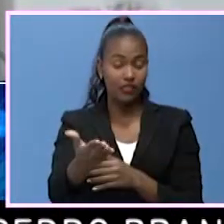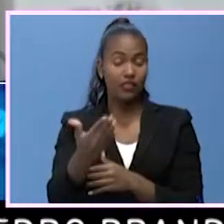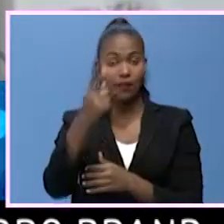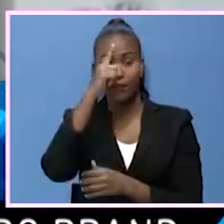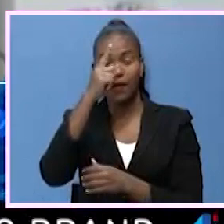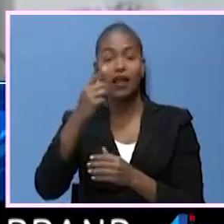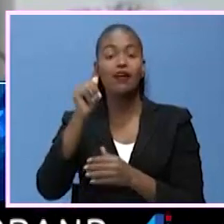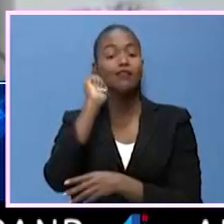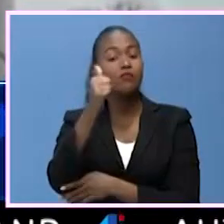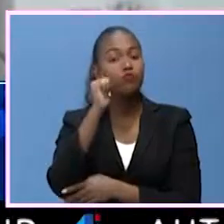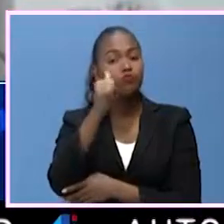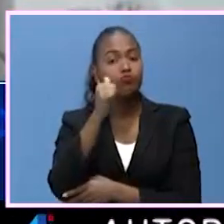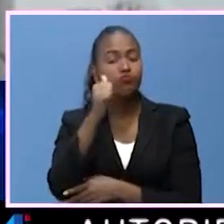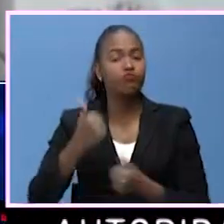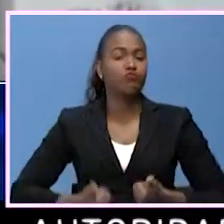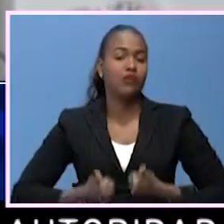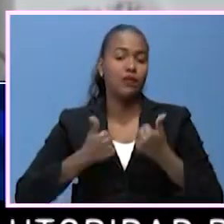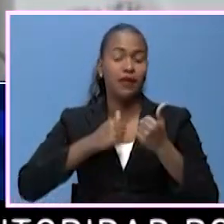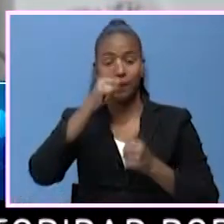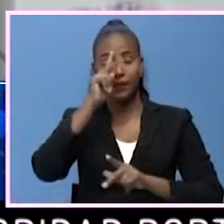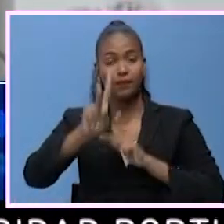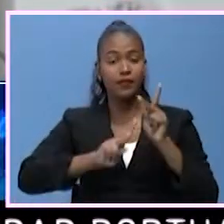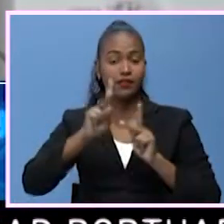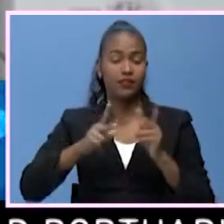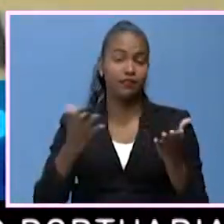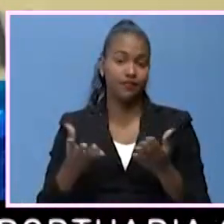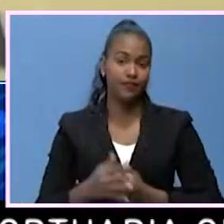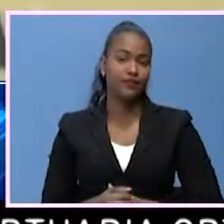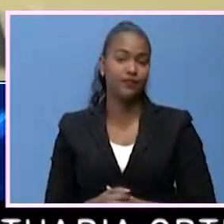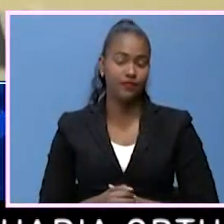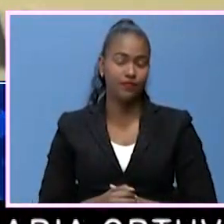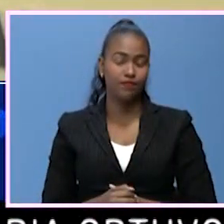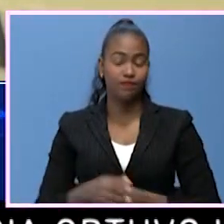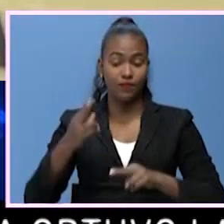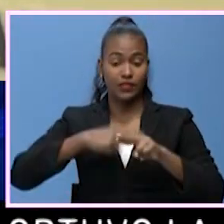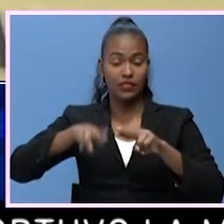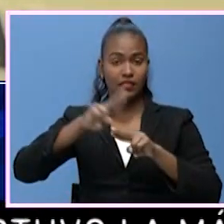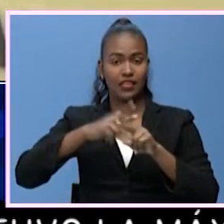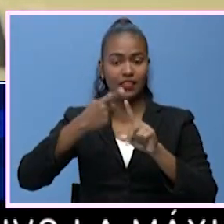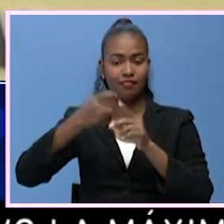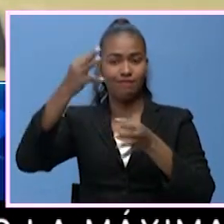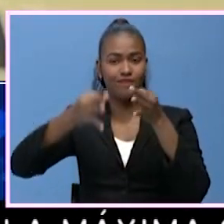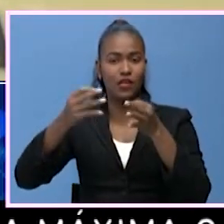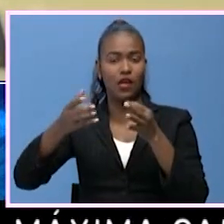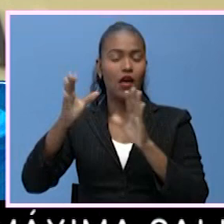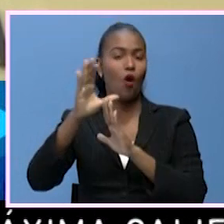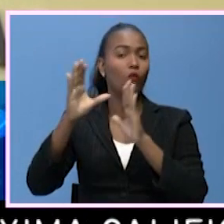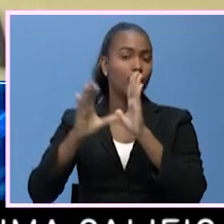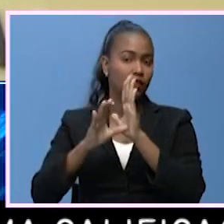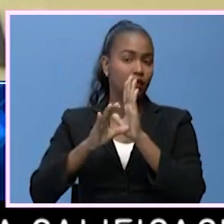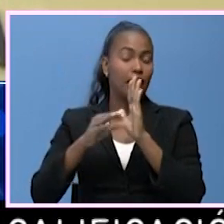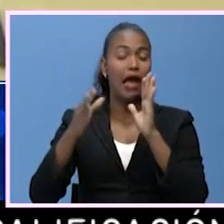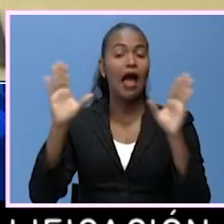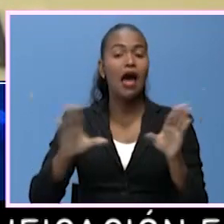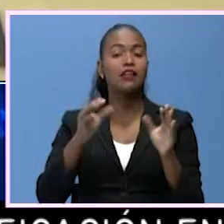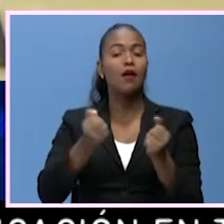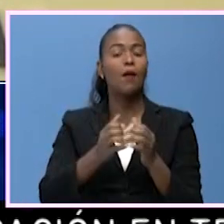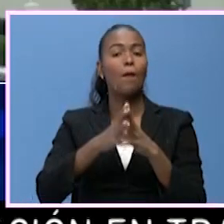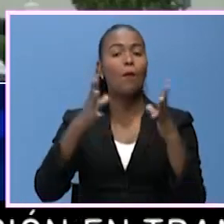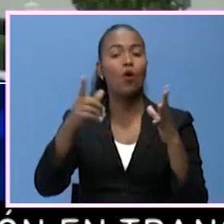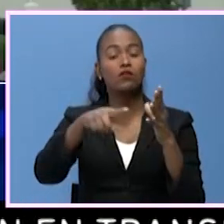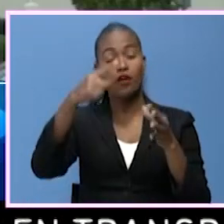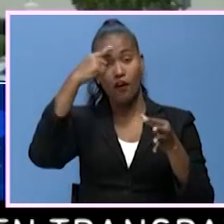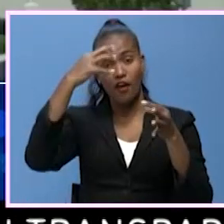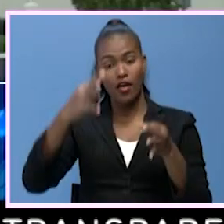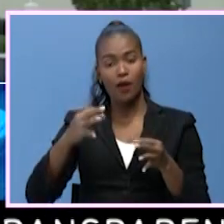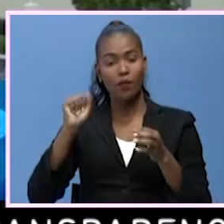el diario vivir de las ciudadanas y de los ciudadanos. La naturaleza de la jurisdicción constitucional hace que la mayoría de sus